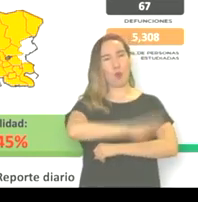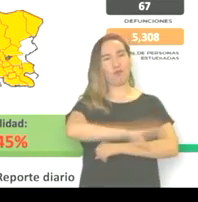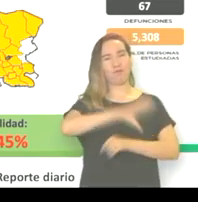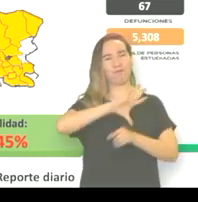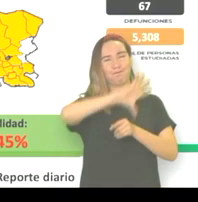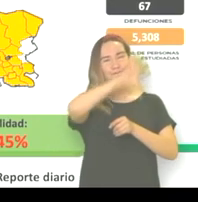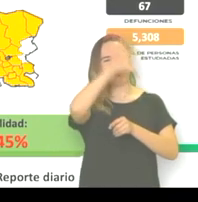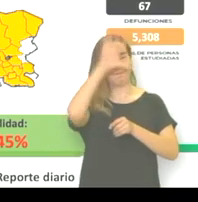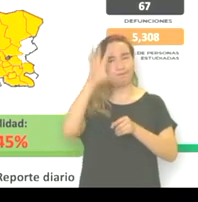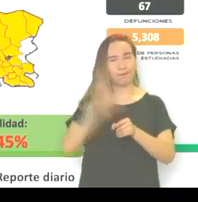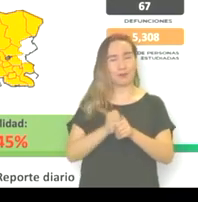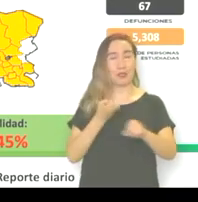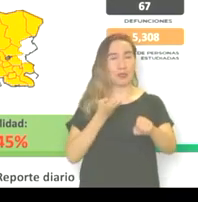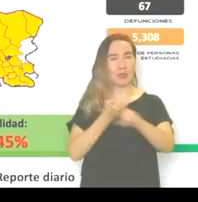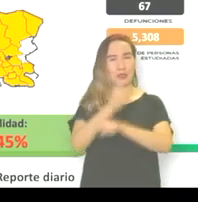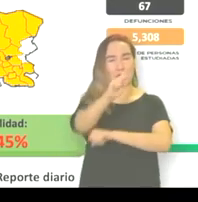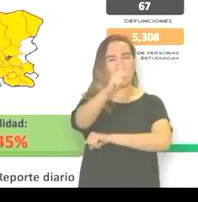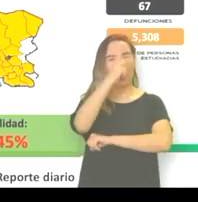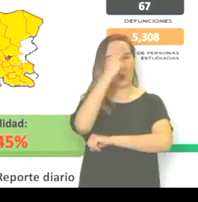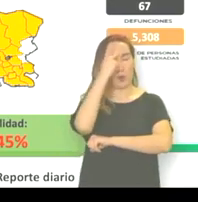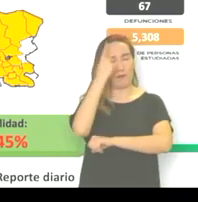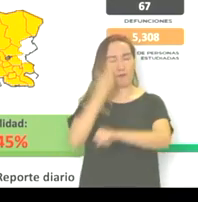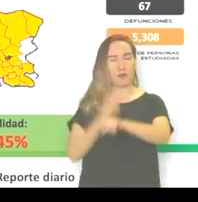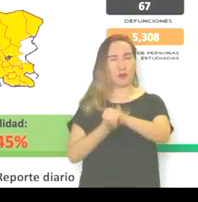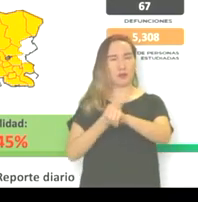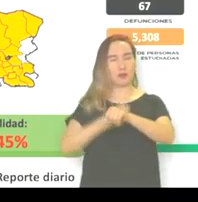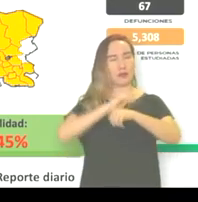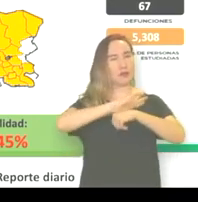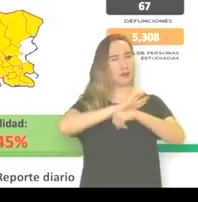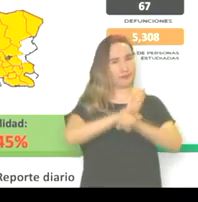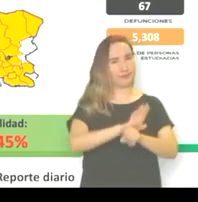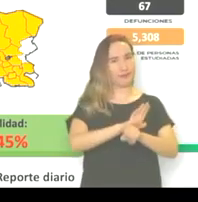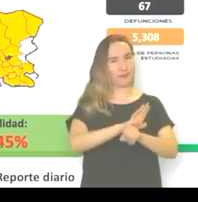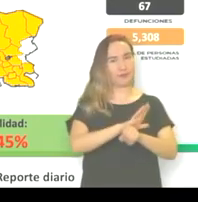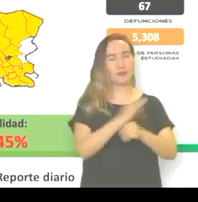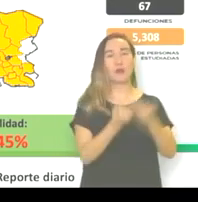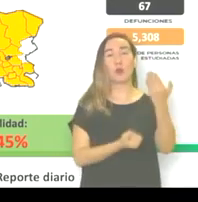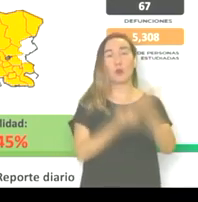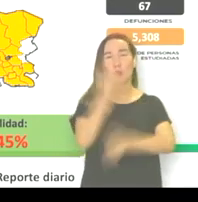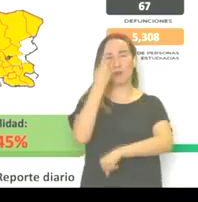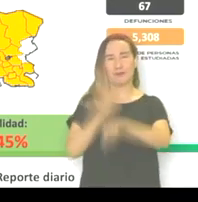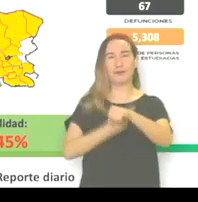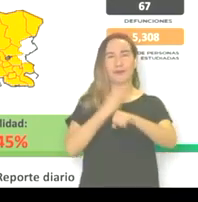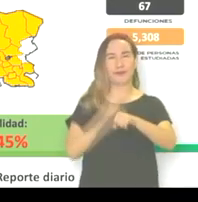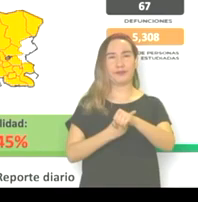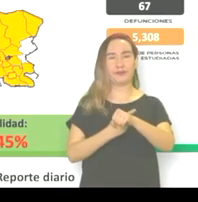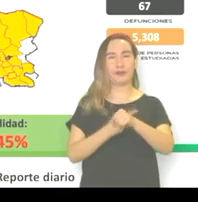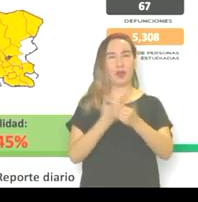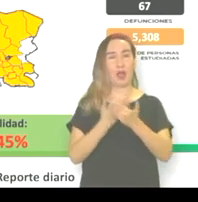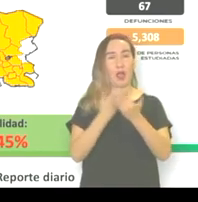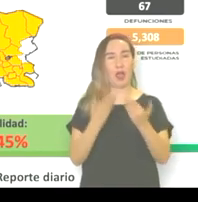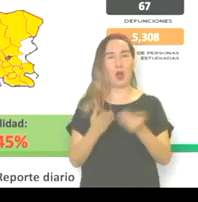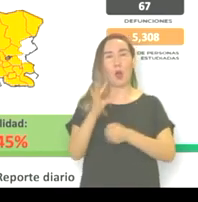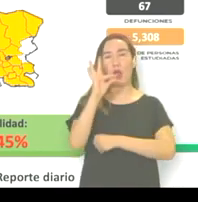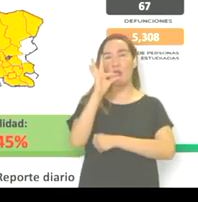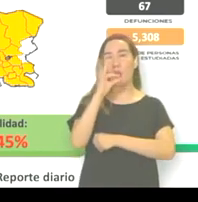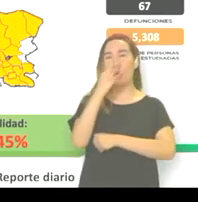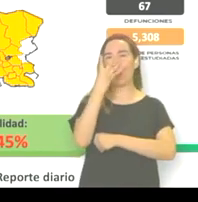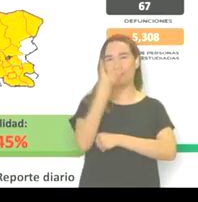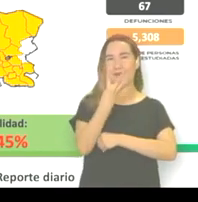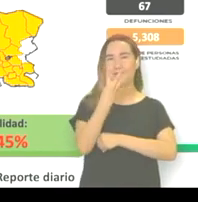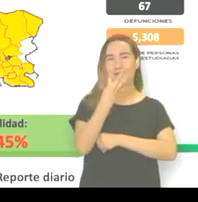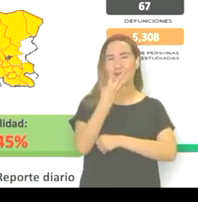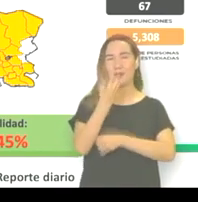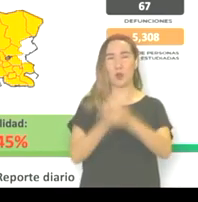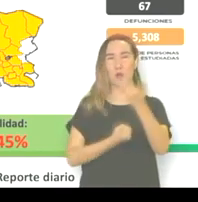en el estado de San Luis Potosí debidas a coronavirus. Y con relación a los nuevos casos, pues son en esta ocasión 44, de tal